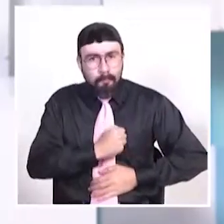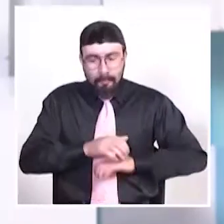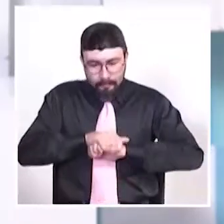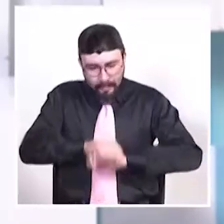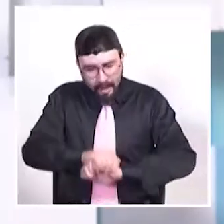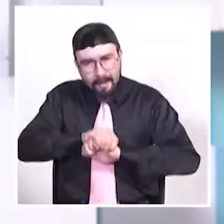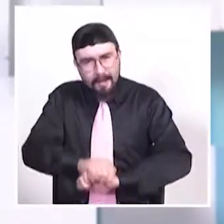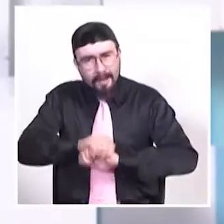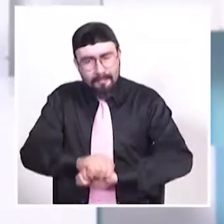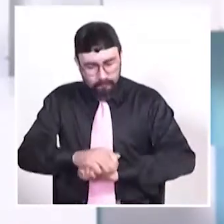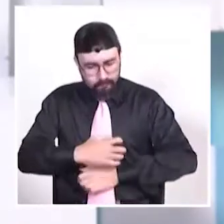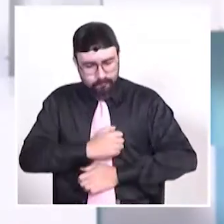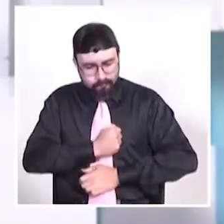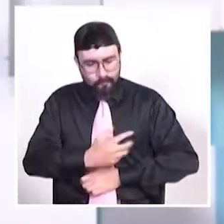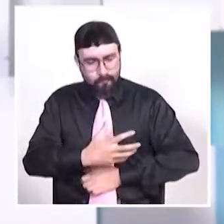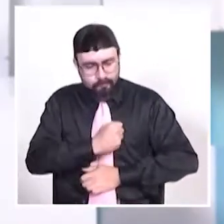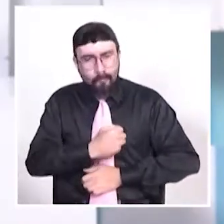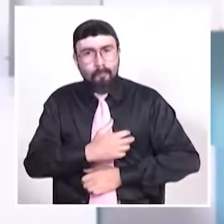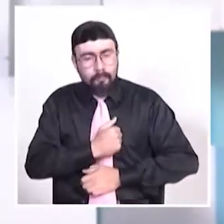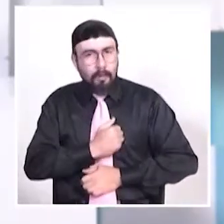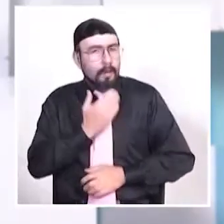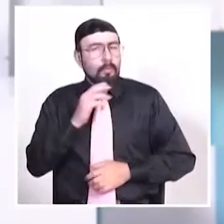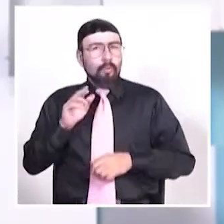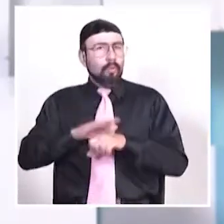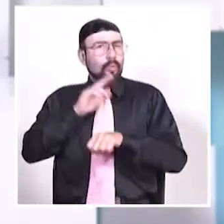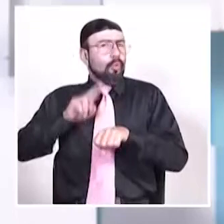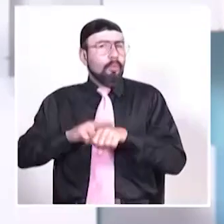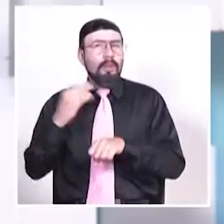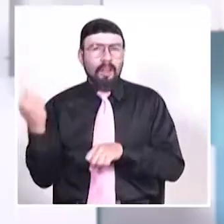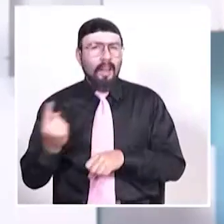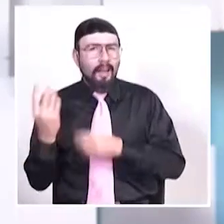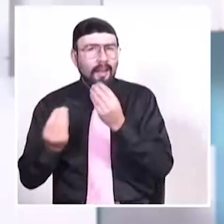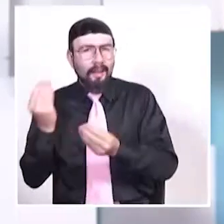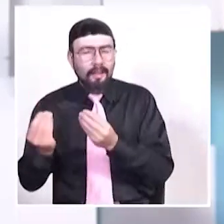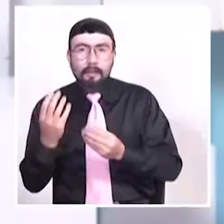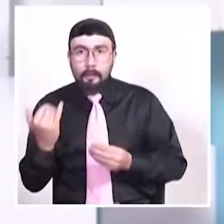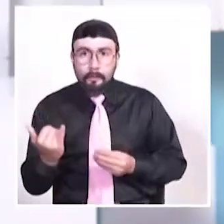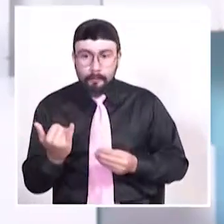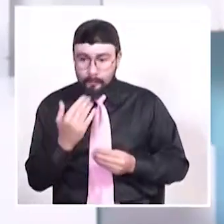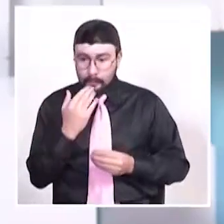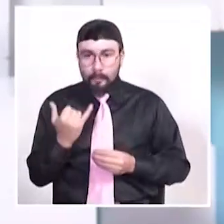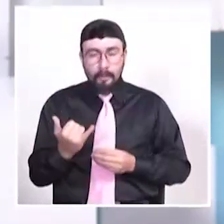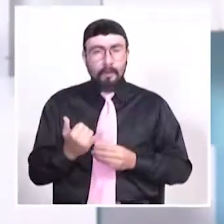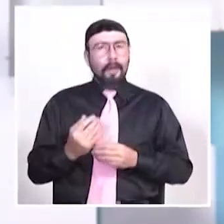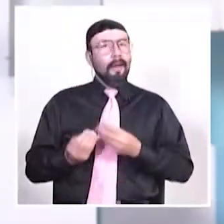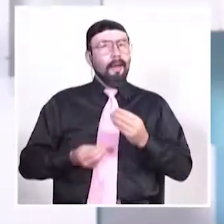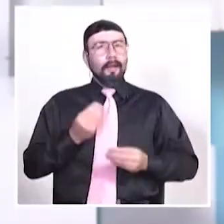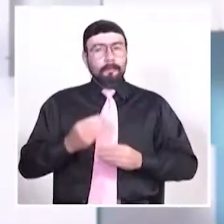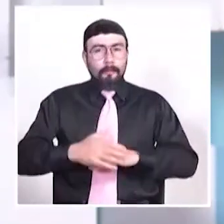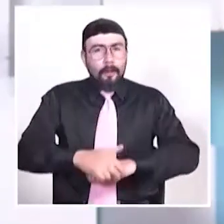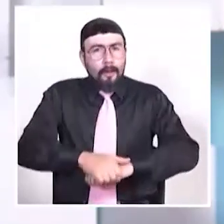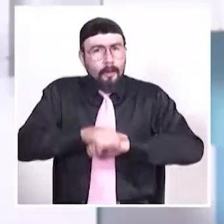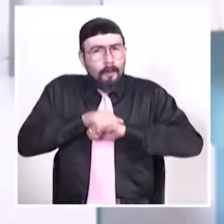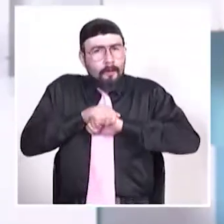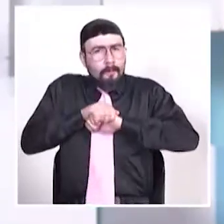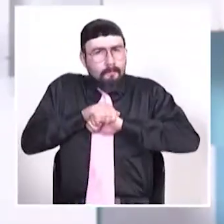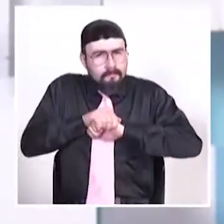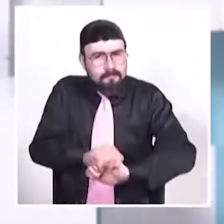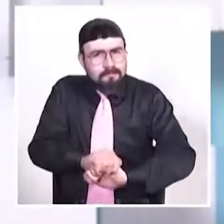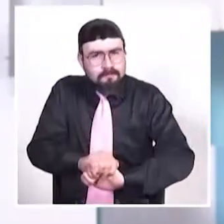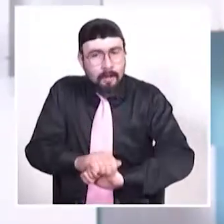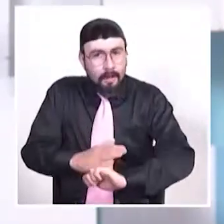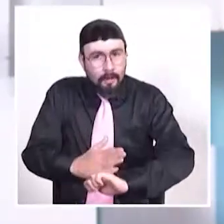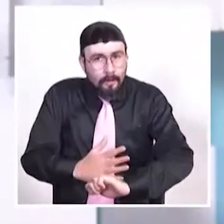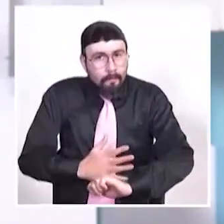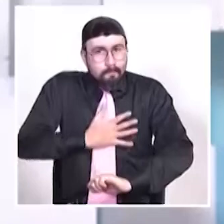nosotros externamente, como tradicionalmente se ha hecho, hacemos una compresión, o sea, oprimimos